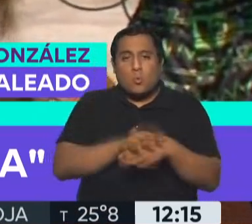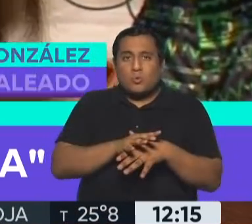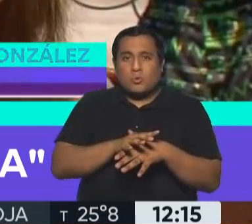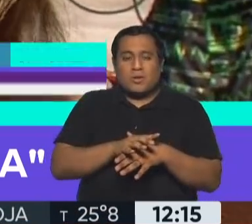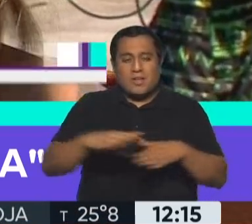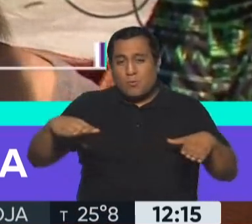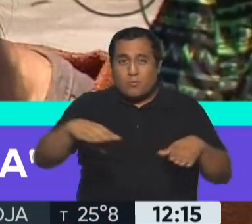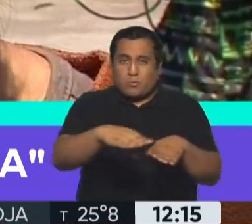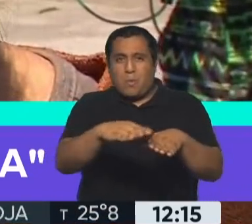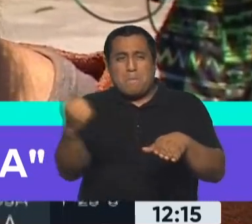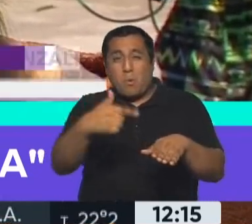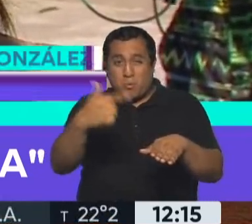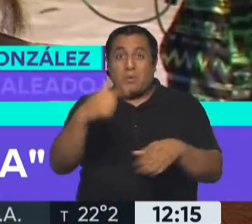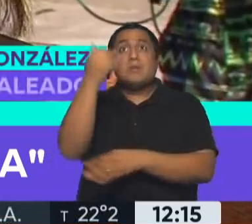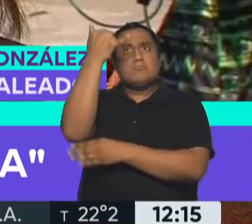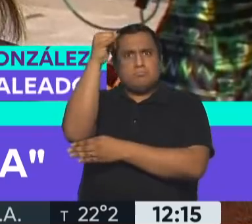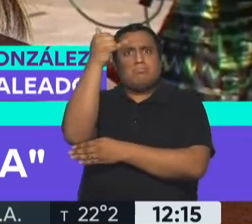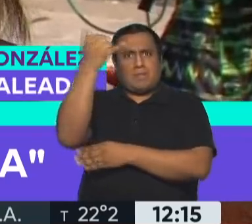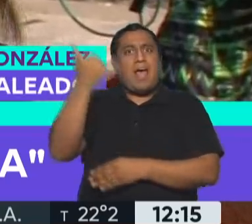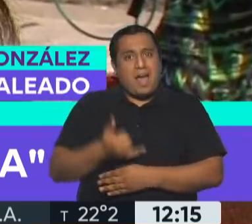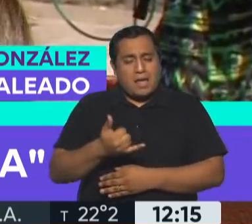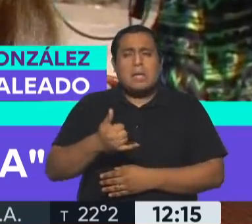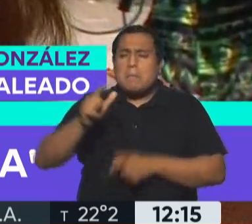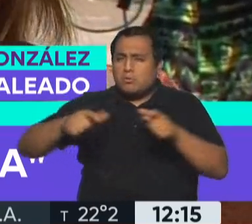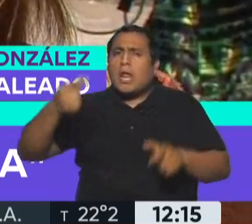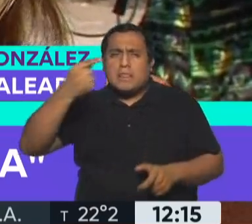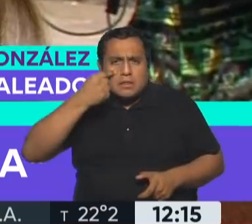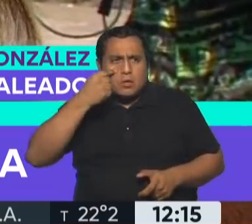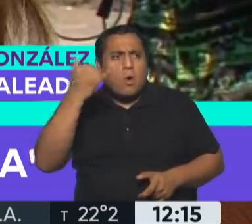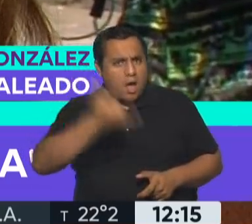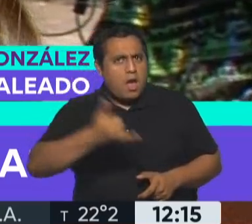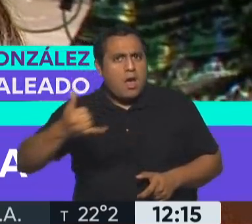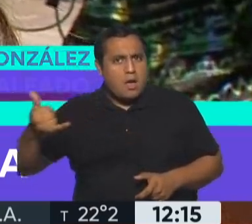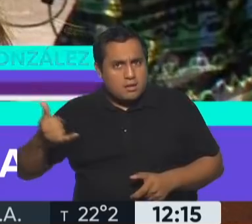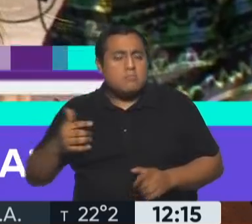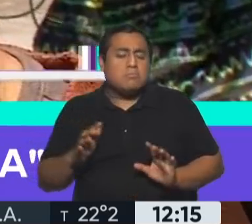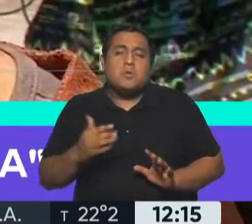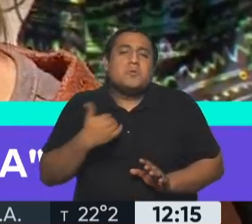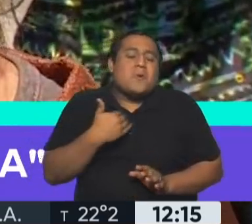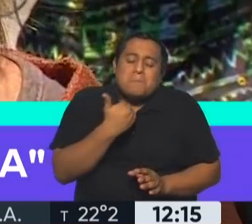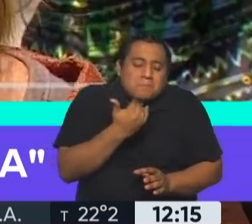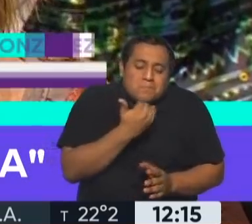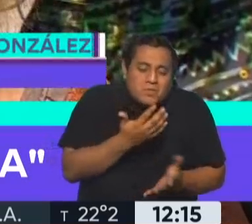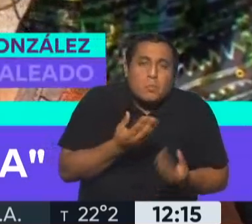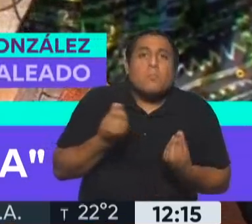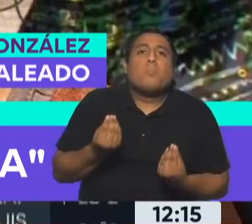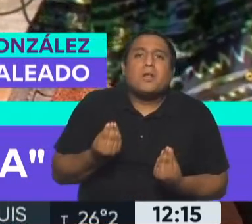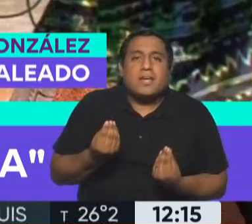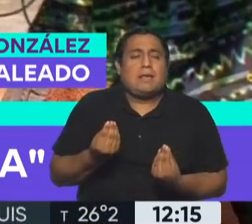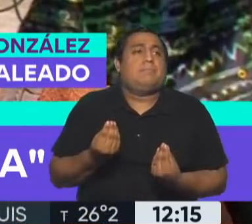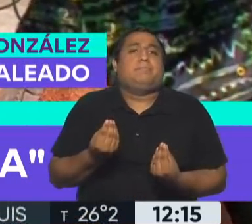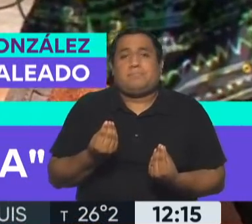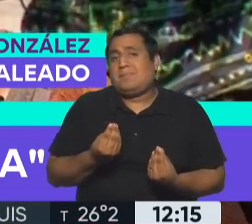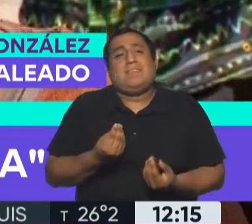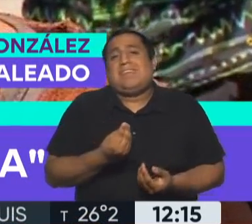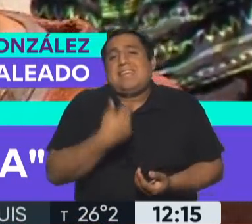el hecho, digamos. Sí. Y testigos creo que había. Yo no estoy al tanto porque como él siempre estuvo en